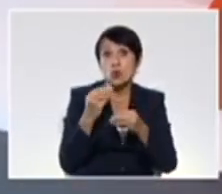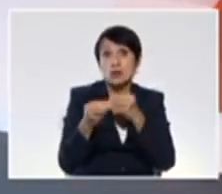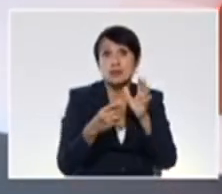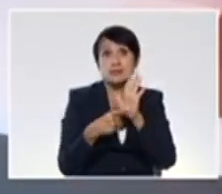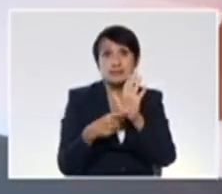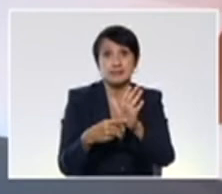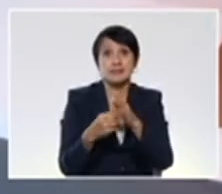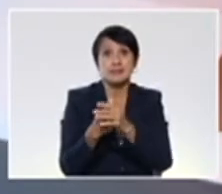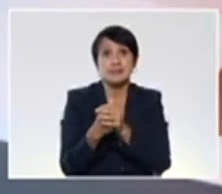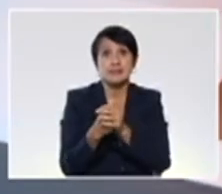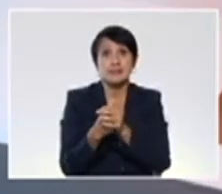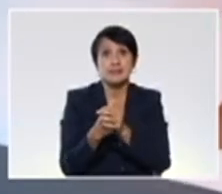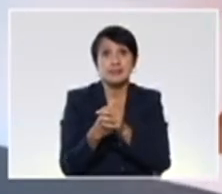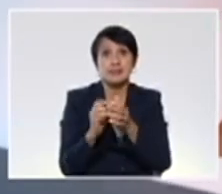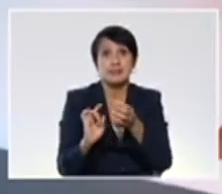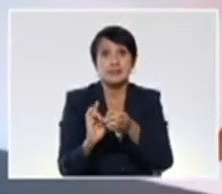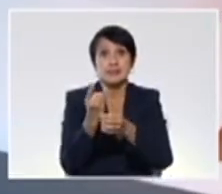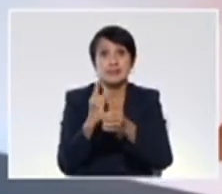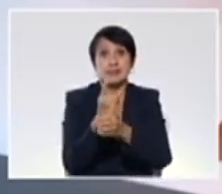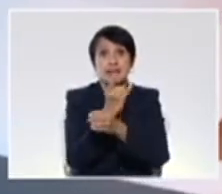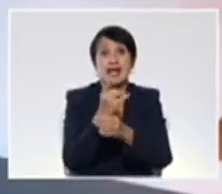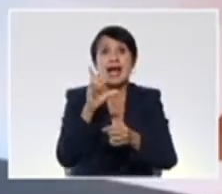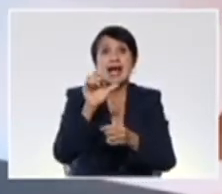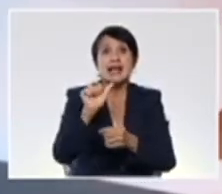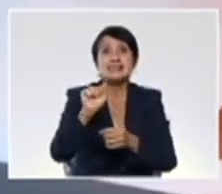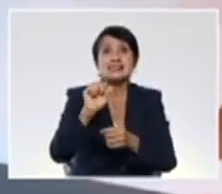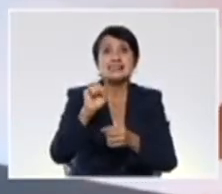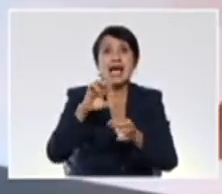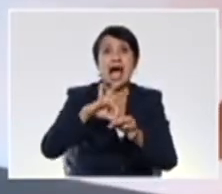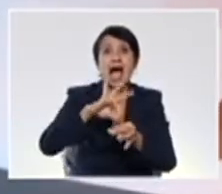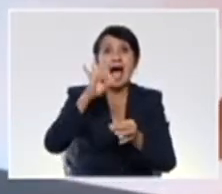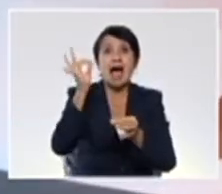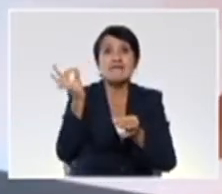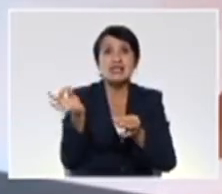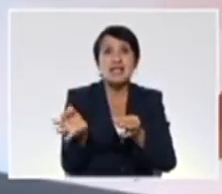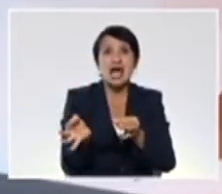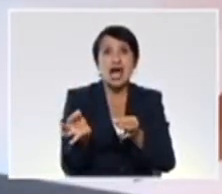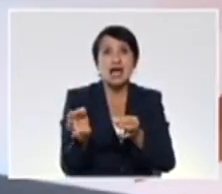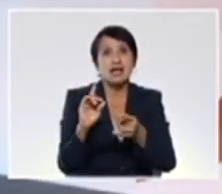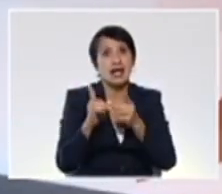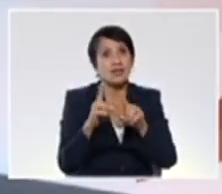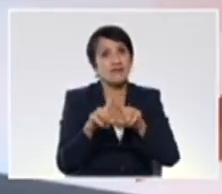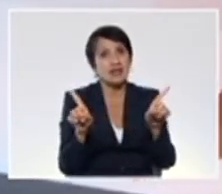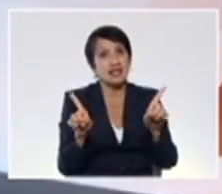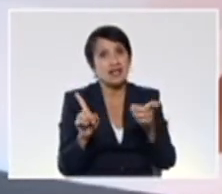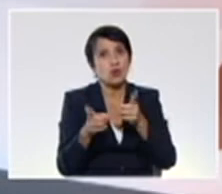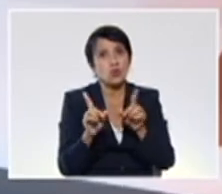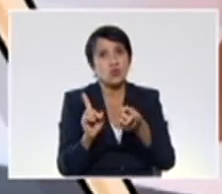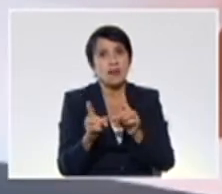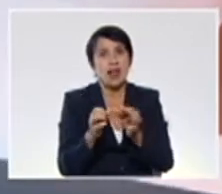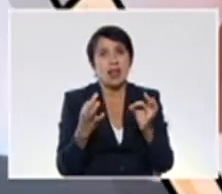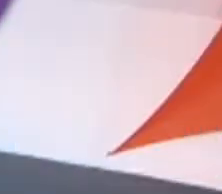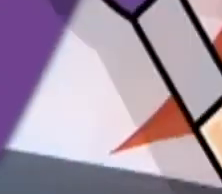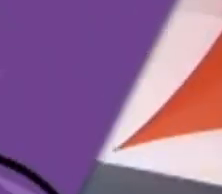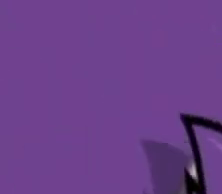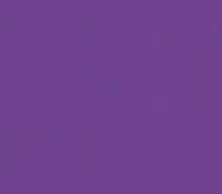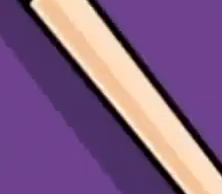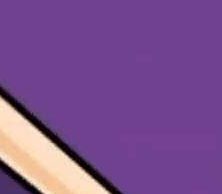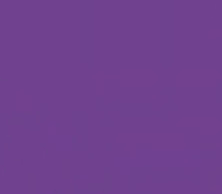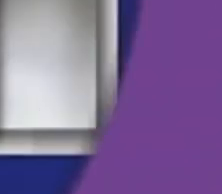familia. Vamos a hablar de la planta de sábila, recordándoles que ser diferente es algo común.